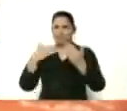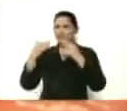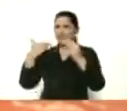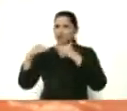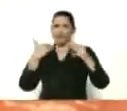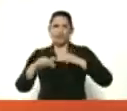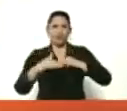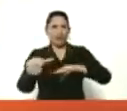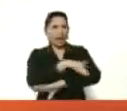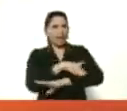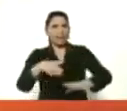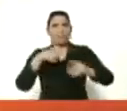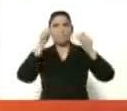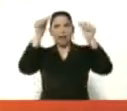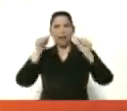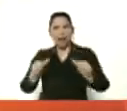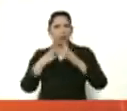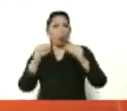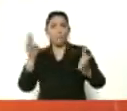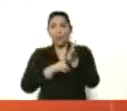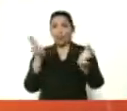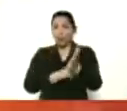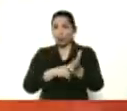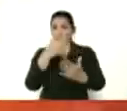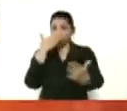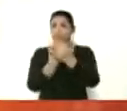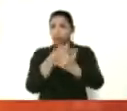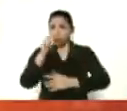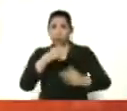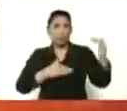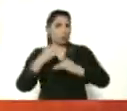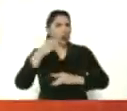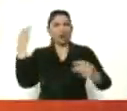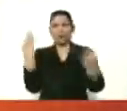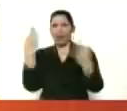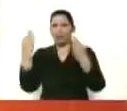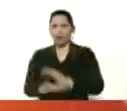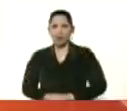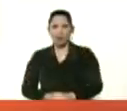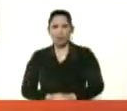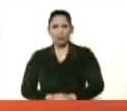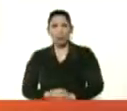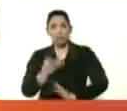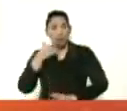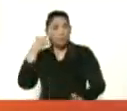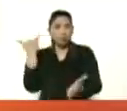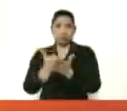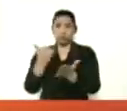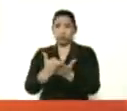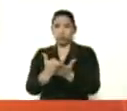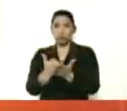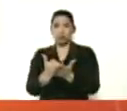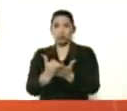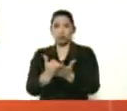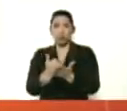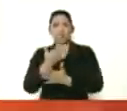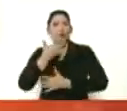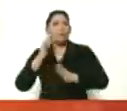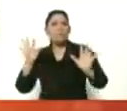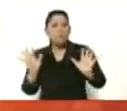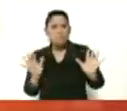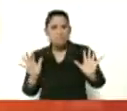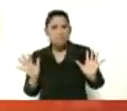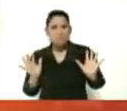las paredes, con la verdad por delante, con la moral por delante. Fíjate tú, en el caso